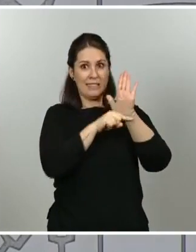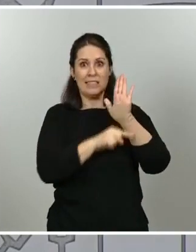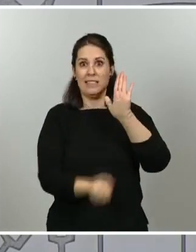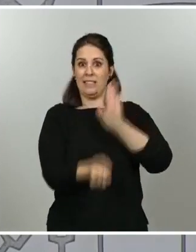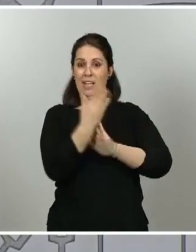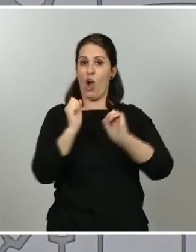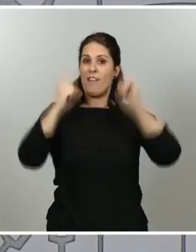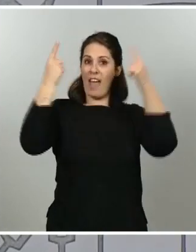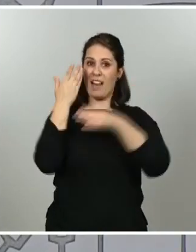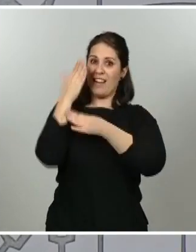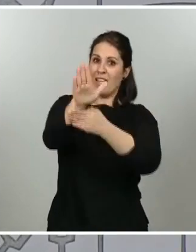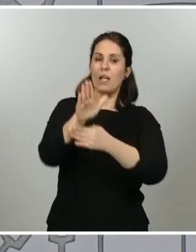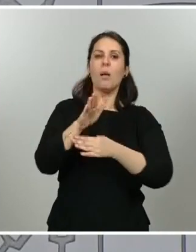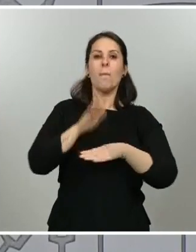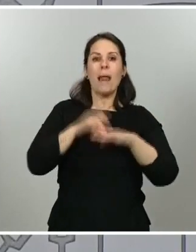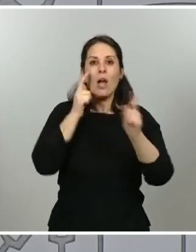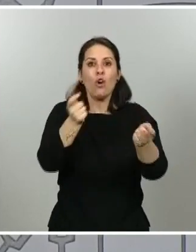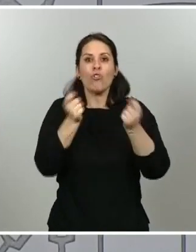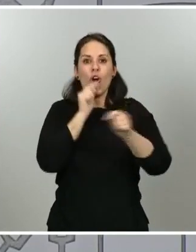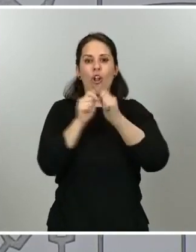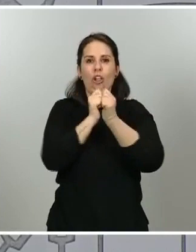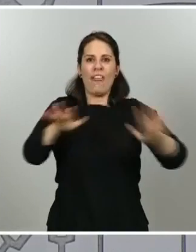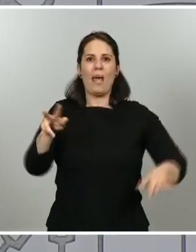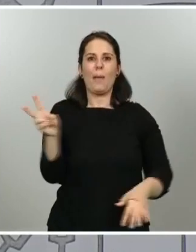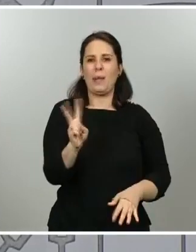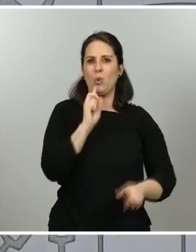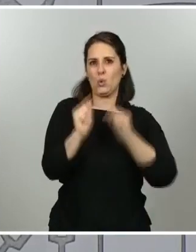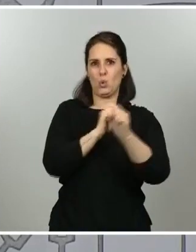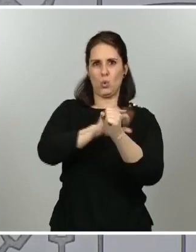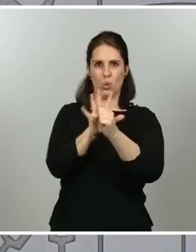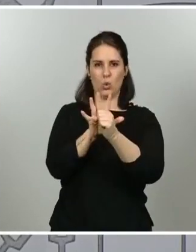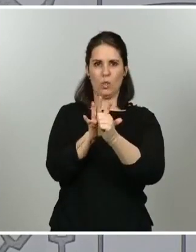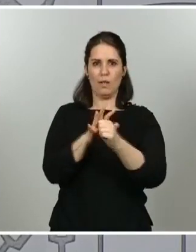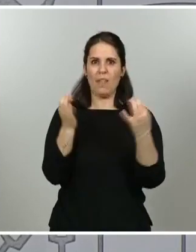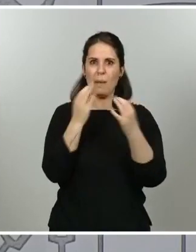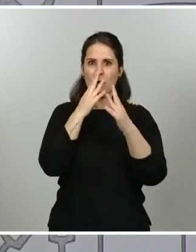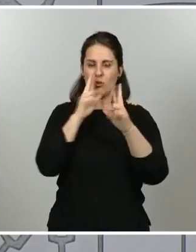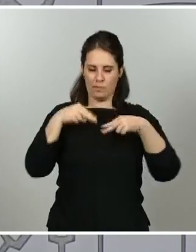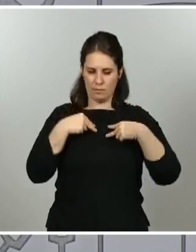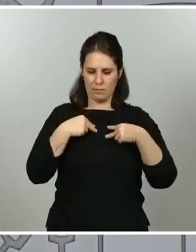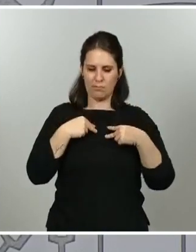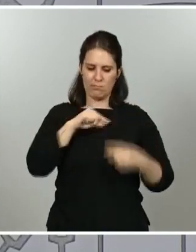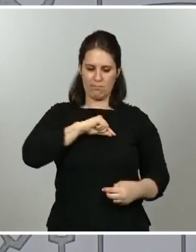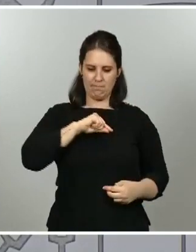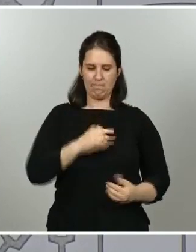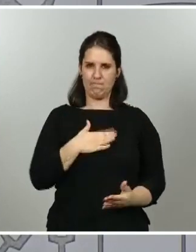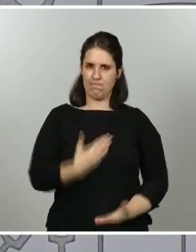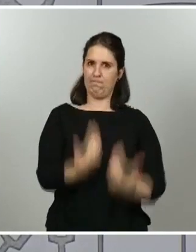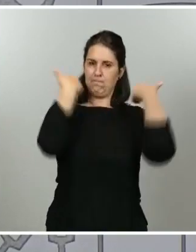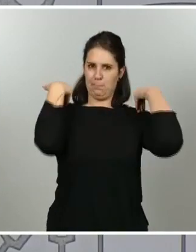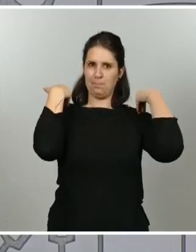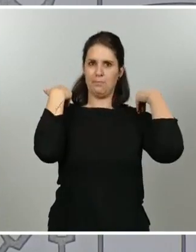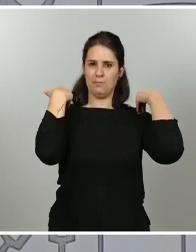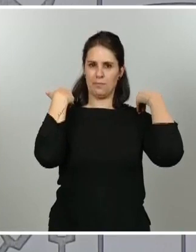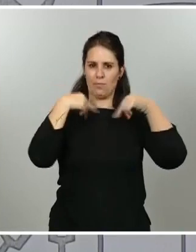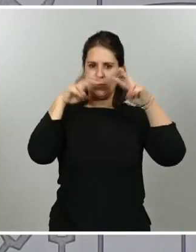Lo que tenemos que ser es sensatos, lo que tenemos que ser es entender nuestra corresponsabilidad en este proceso. Nadie está intentando